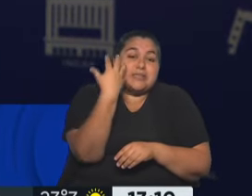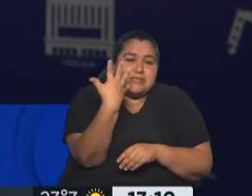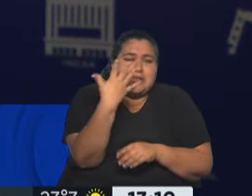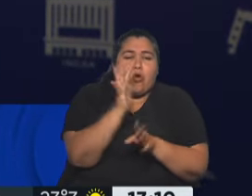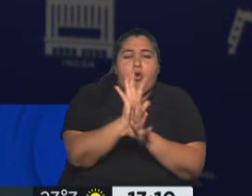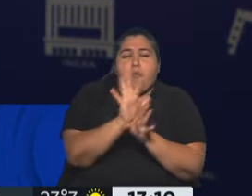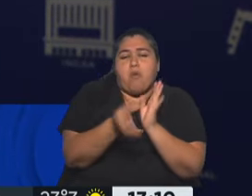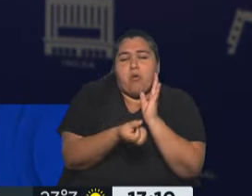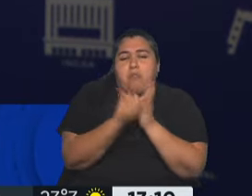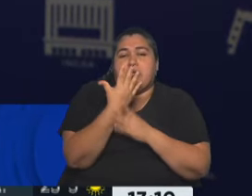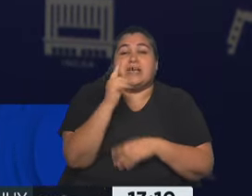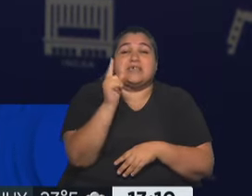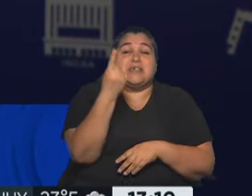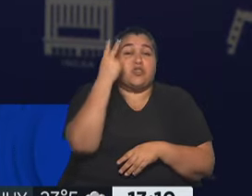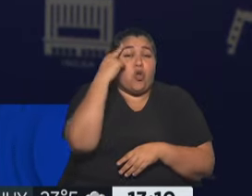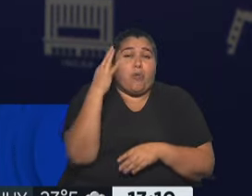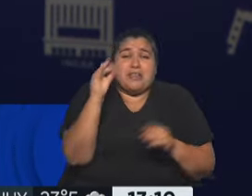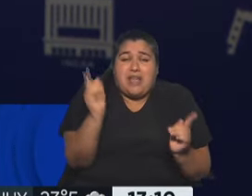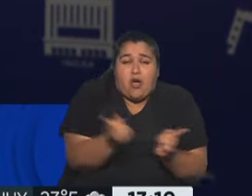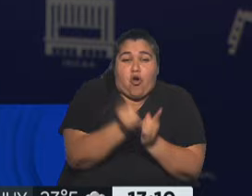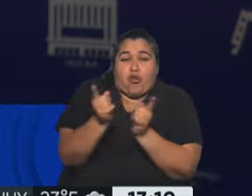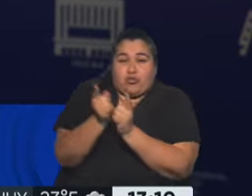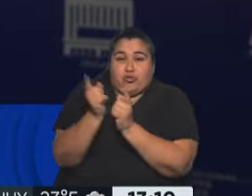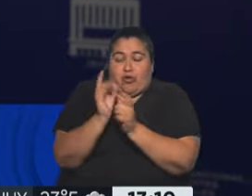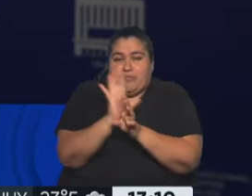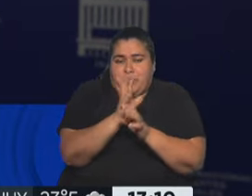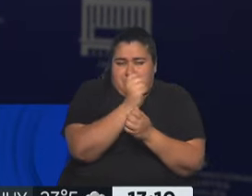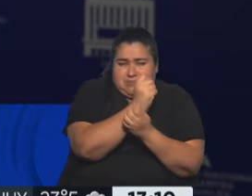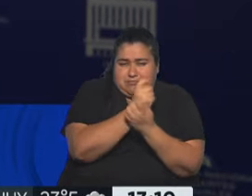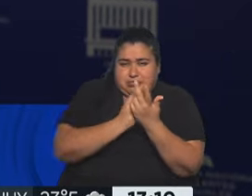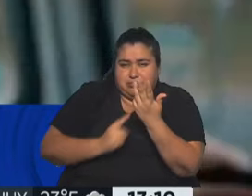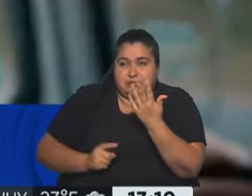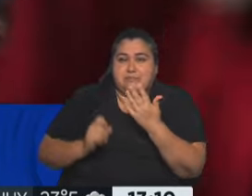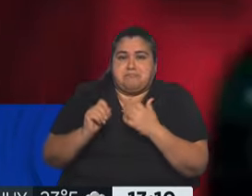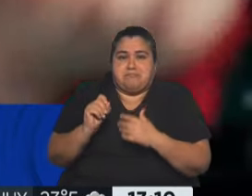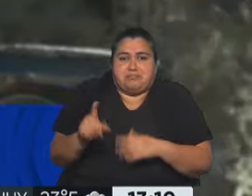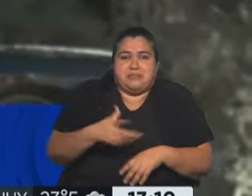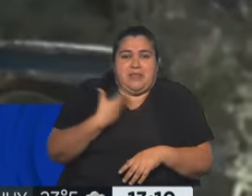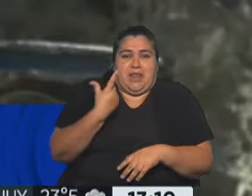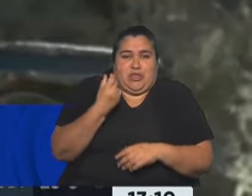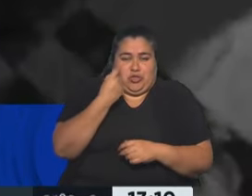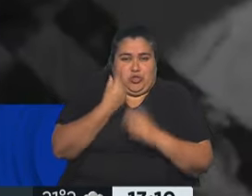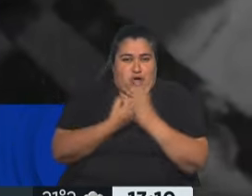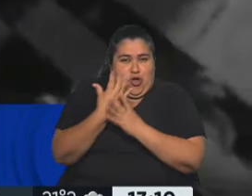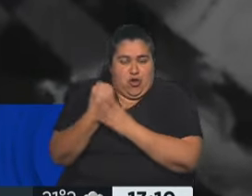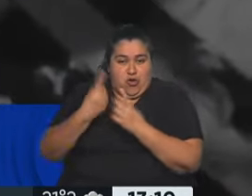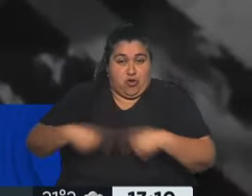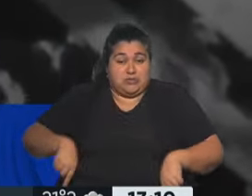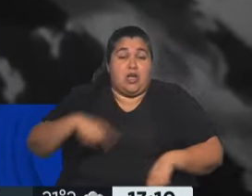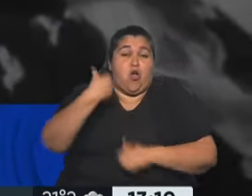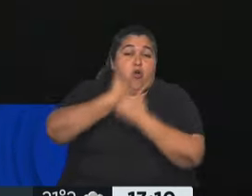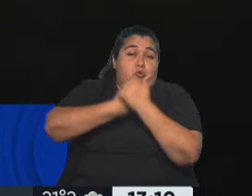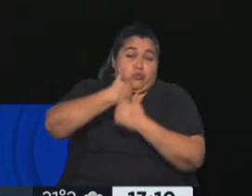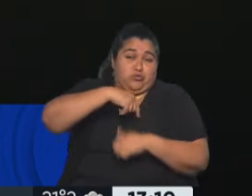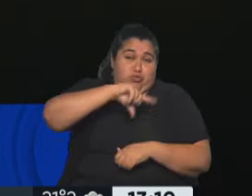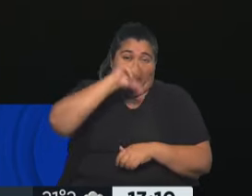como 190 cortos. Imagínate si eso no es un semillero de talentos locales. Es un concurso federal, yo vengo de Mar del